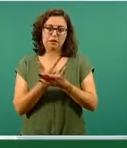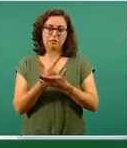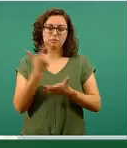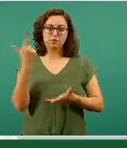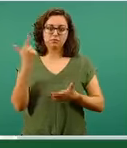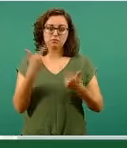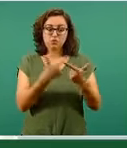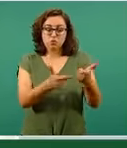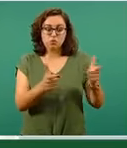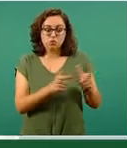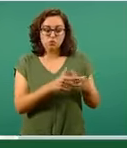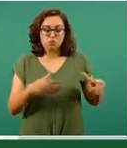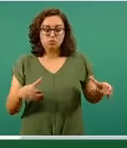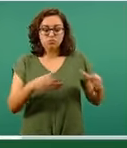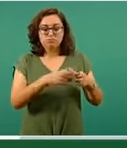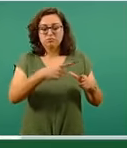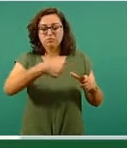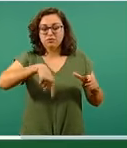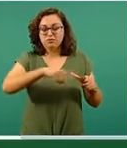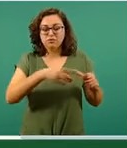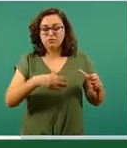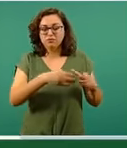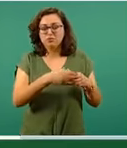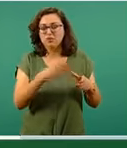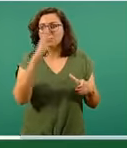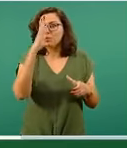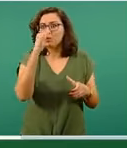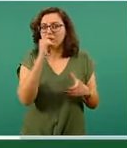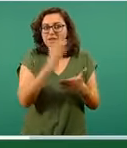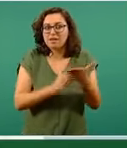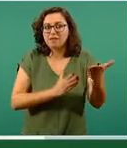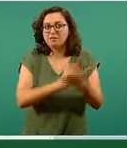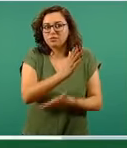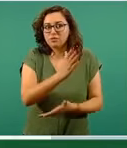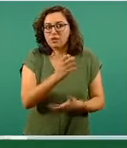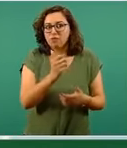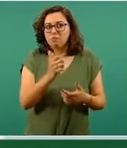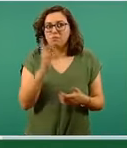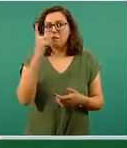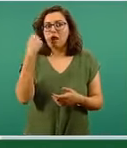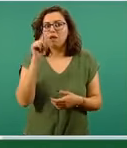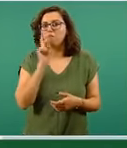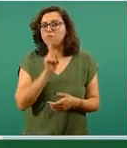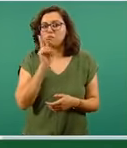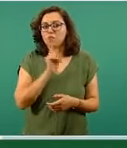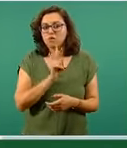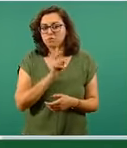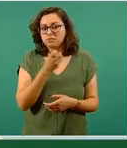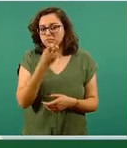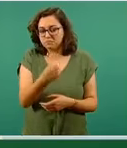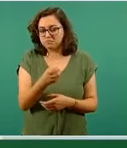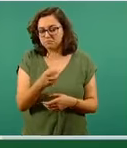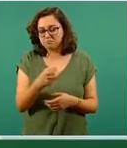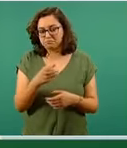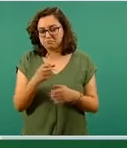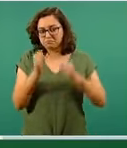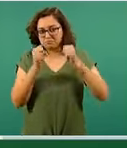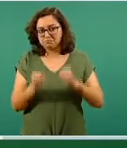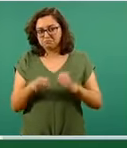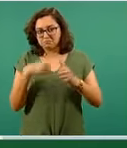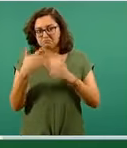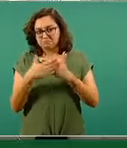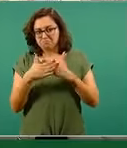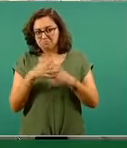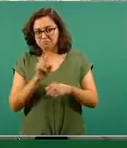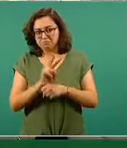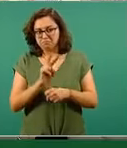tener un grupo que nunca tuvo el acceso porque no tenía la prueba específica, ¿no? Entonces, estamos en eso y seguramente lo estaremos vigilando de